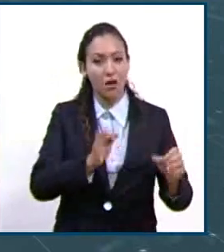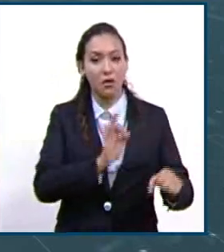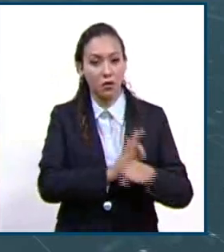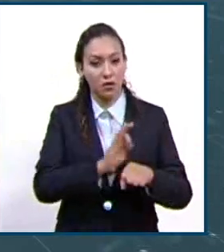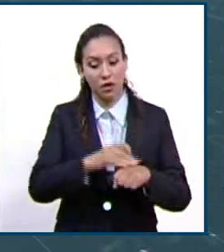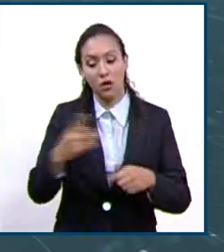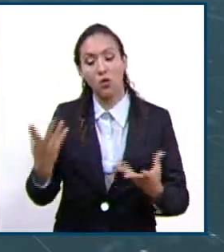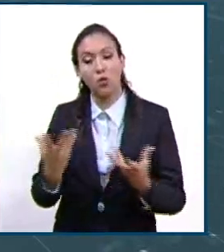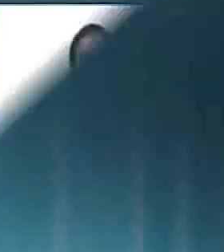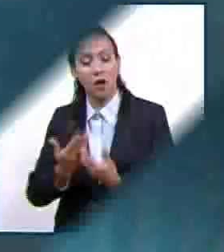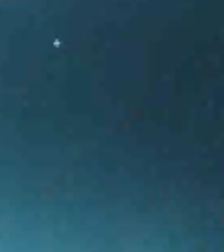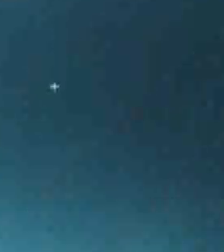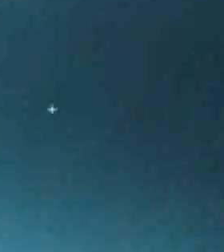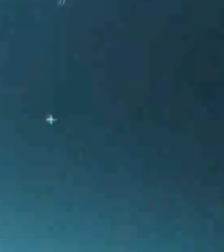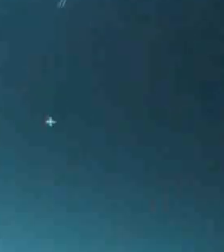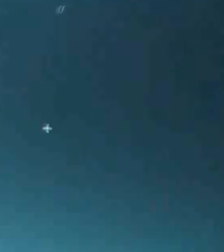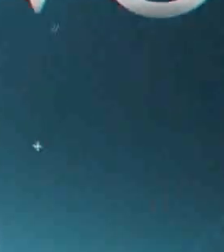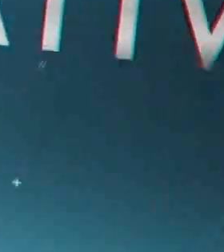pareja.